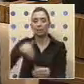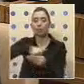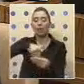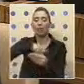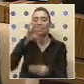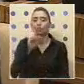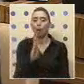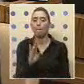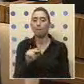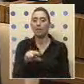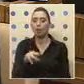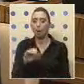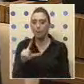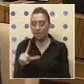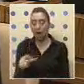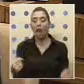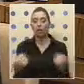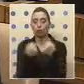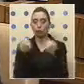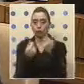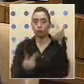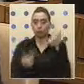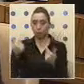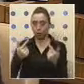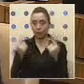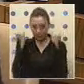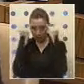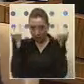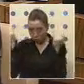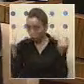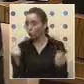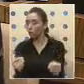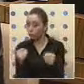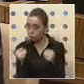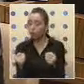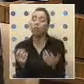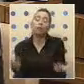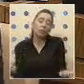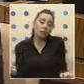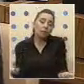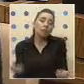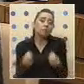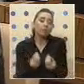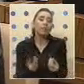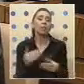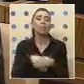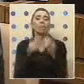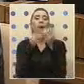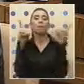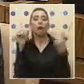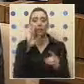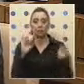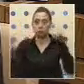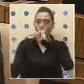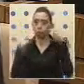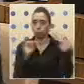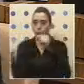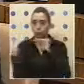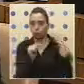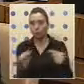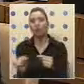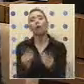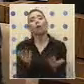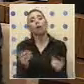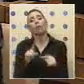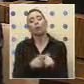tener confrontaciones políticas e ideológicas fuertes. Y está bien, para eso es la democracia. Y el debate será intenso. Y nuevamente